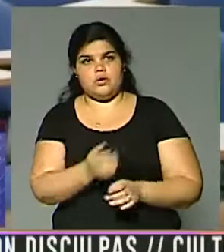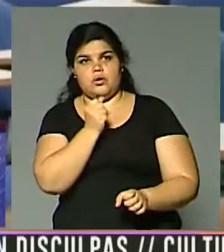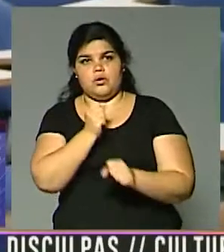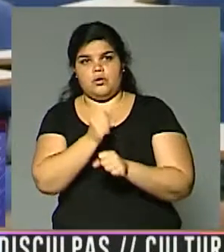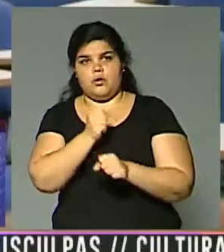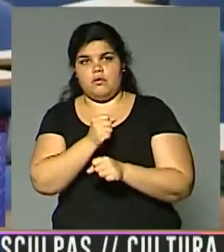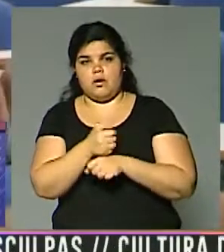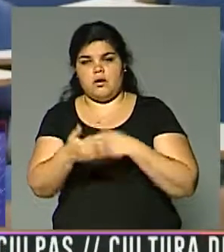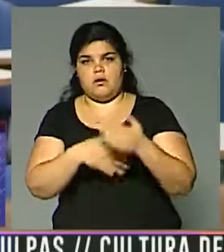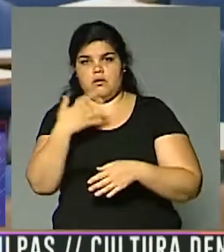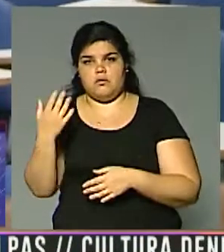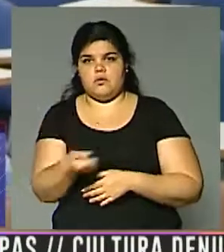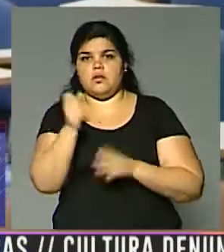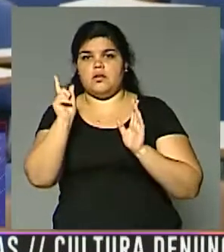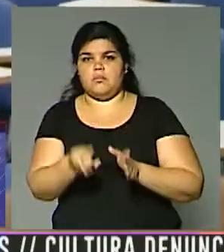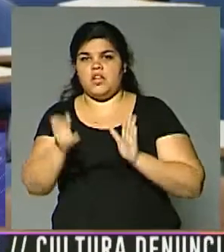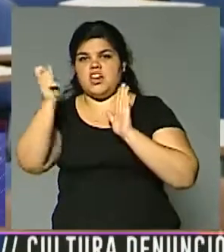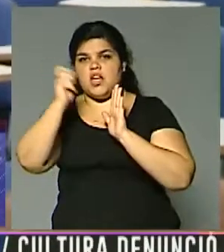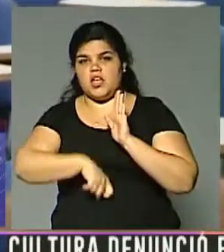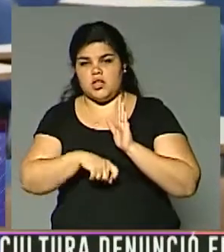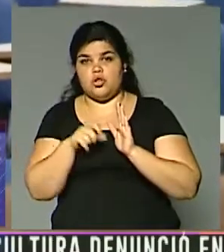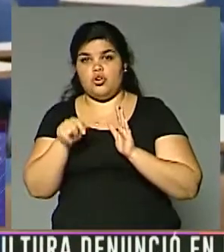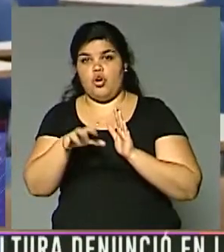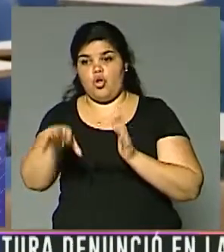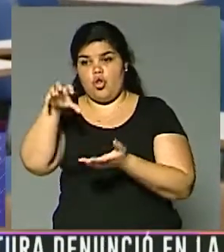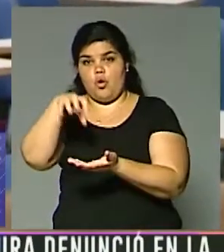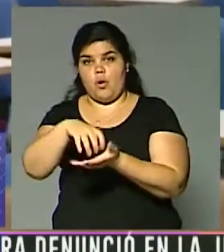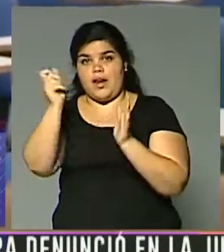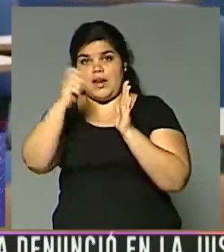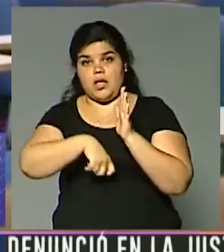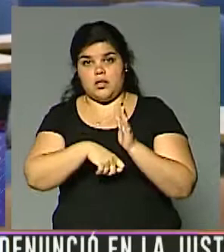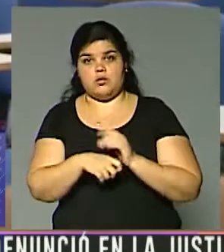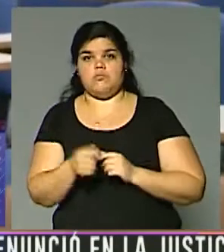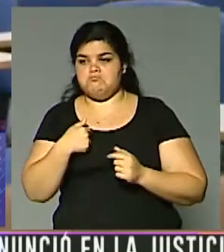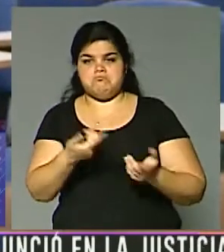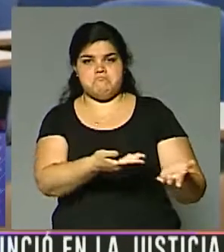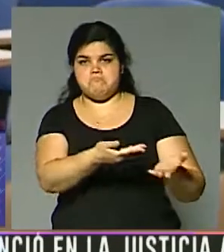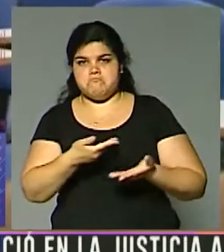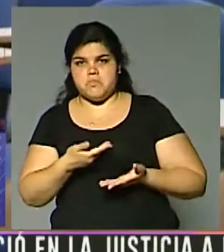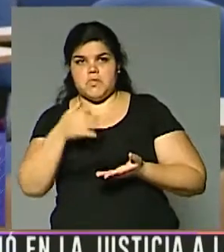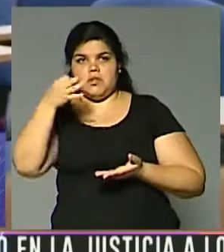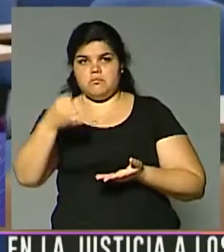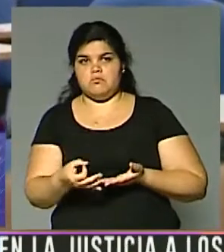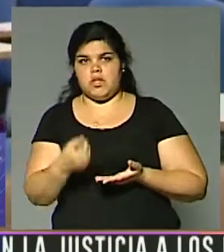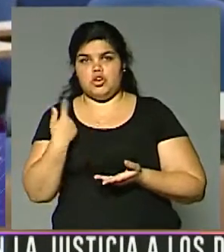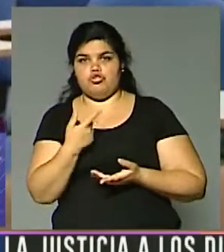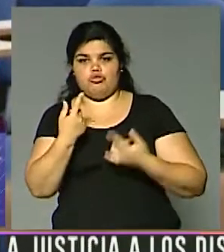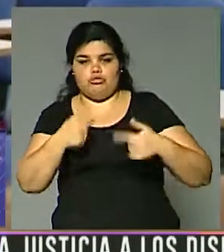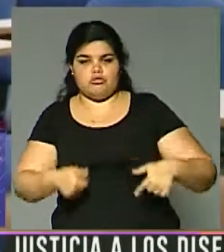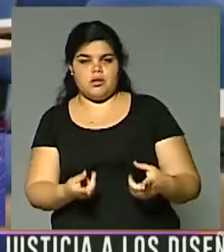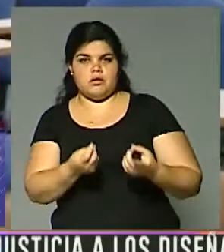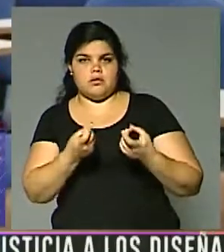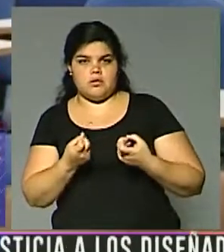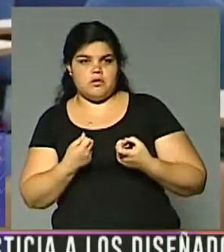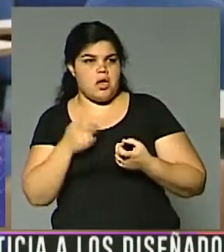pase desde el registro civil han sido nos han recibido y han estado muy para todo lo que necesitamos